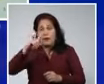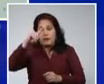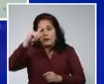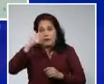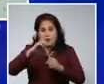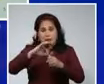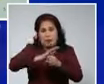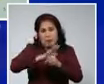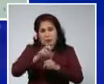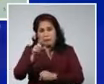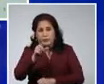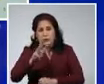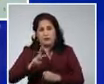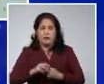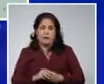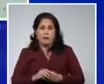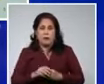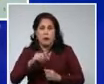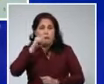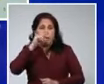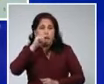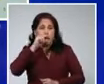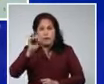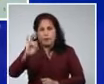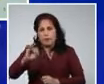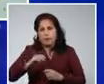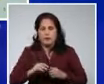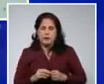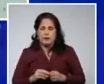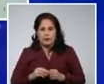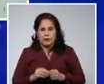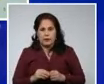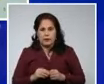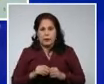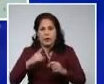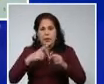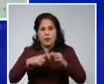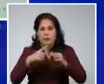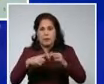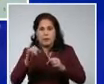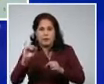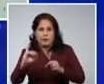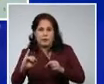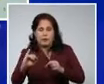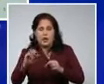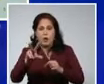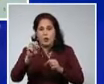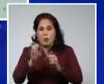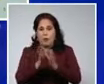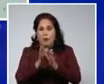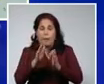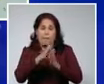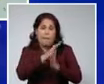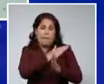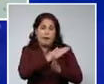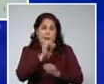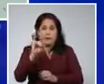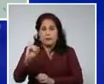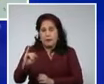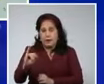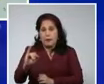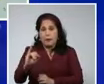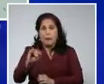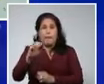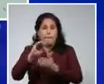13, en Batabanó 7, Quibicán 6, Nueva Paz 6, Melena del